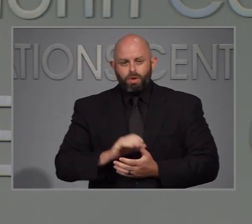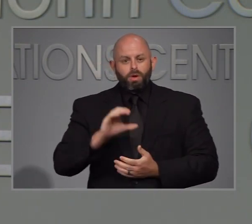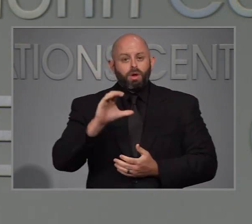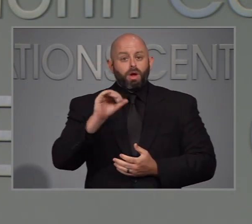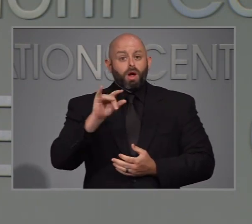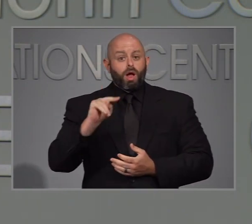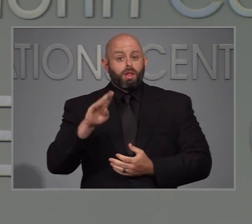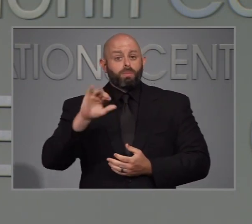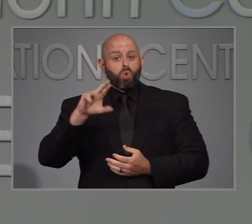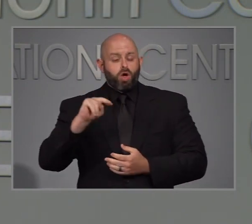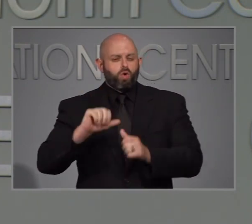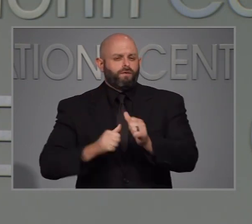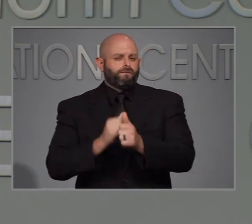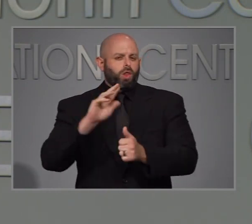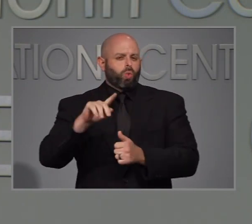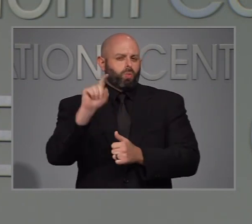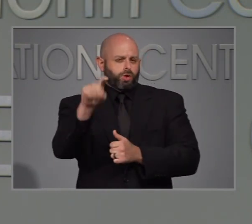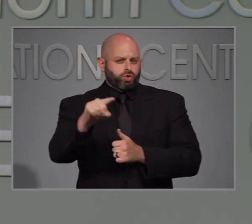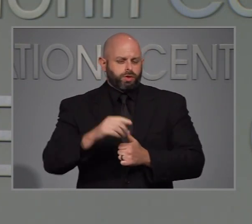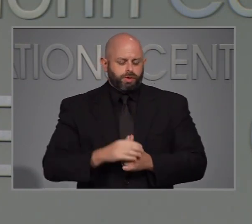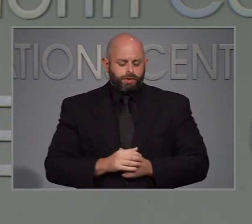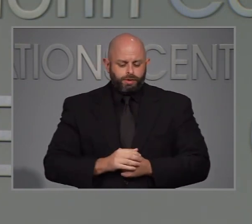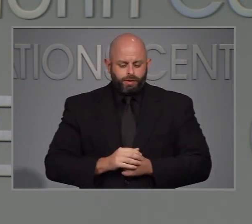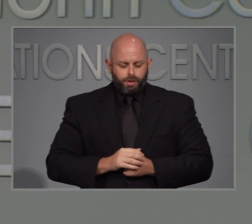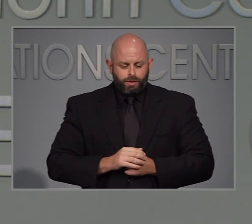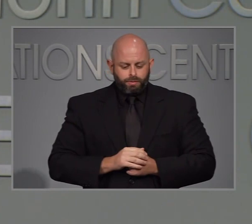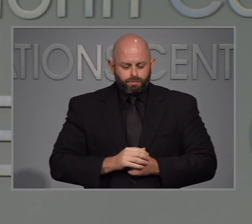Seguimiento a Colin Brown de WRAL.